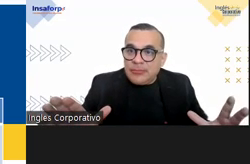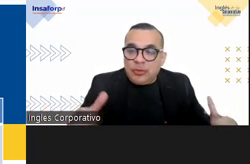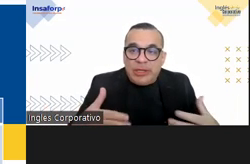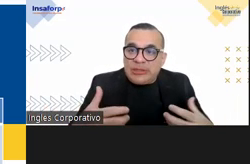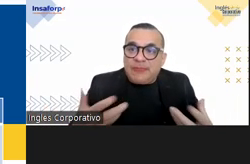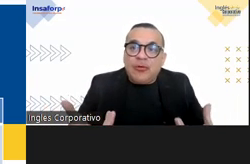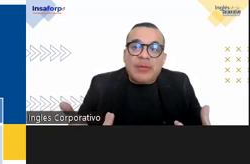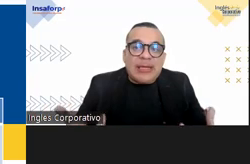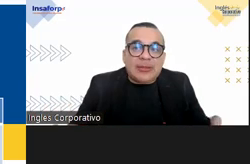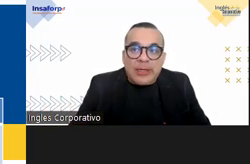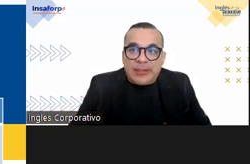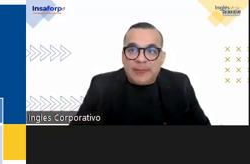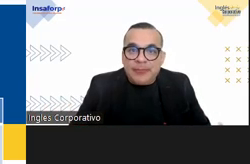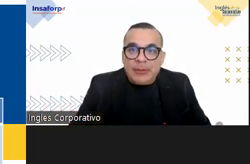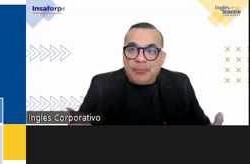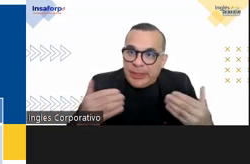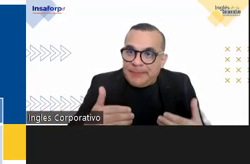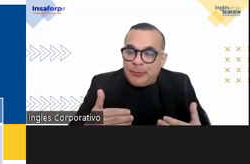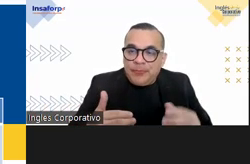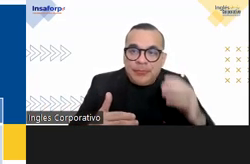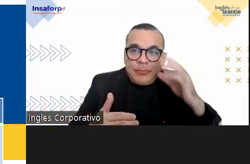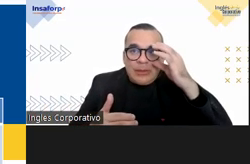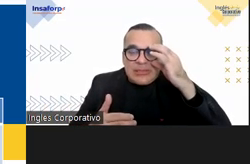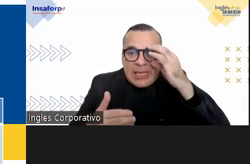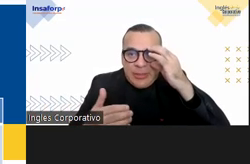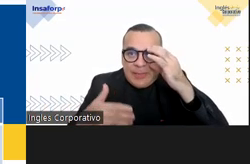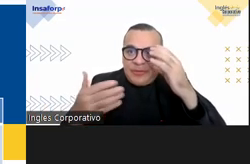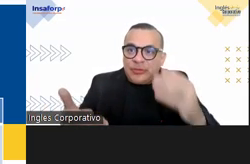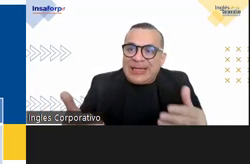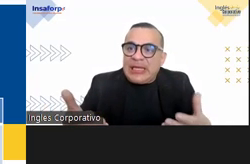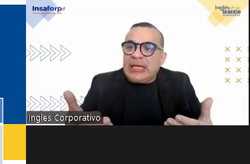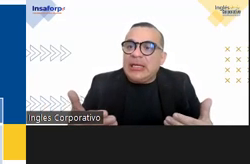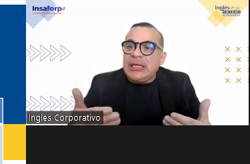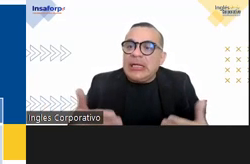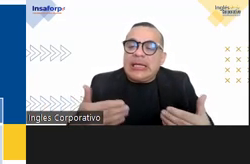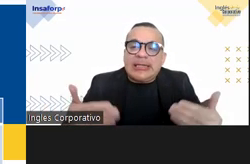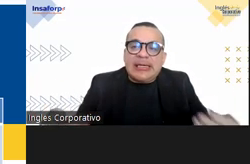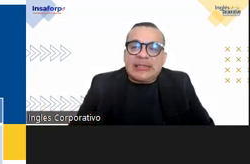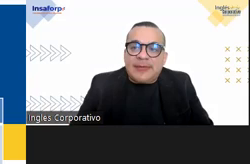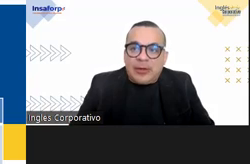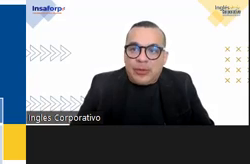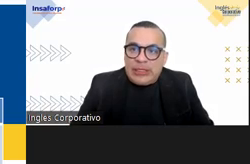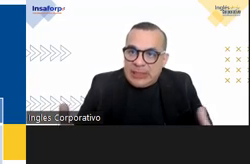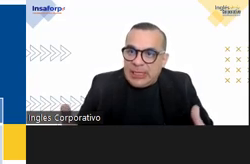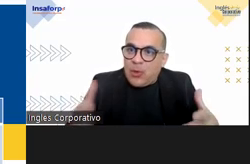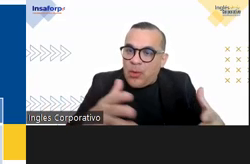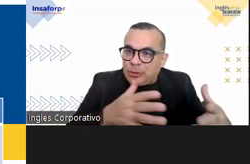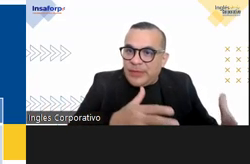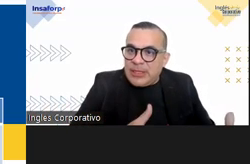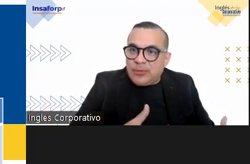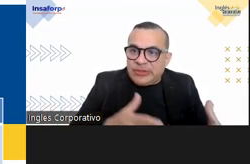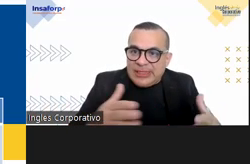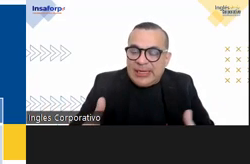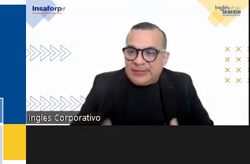sencillo. No hay otra forma de actuar. Por ejemplo, si hay una persona que le quitan el trabajo y tiene